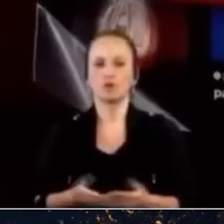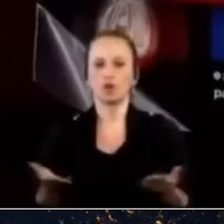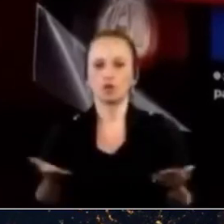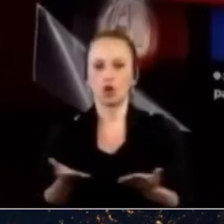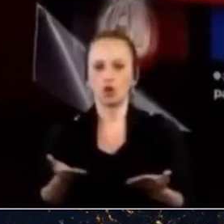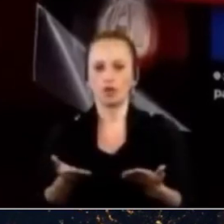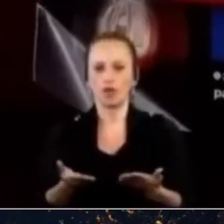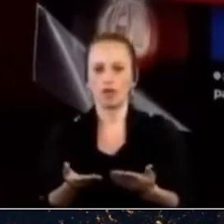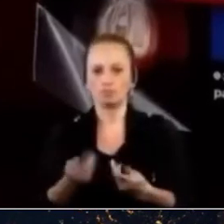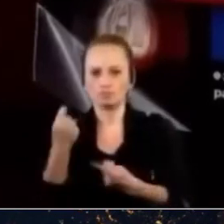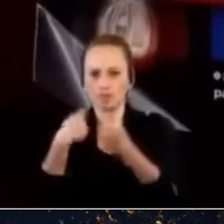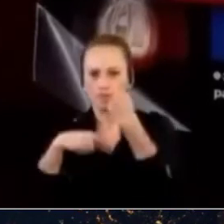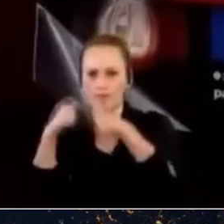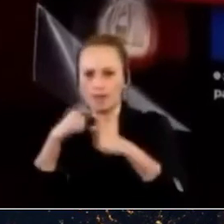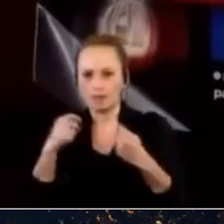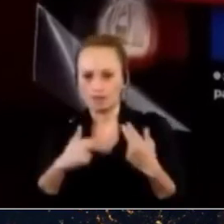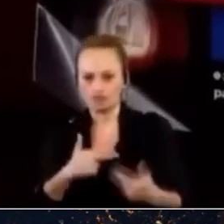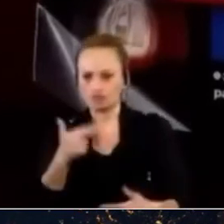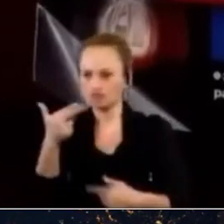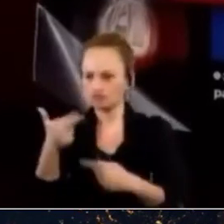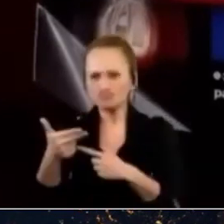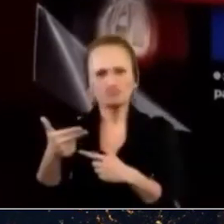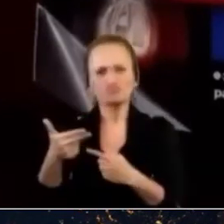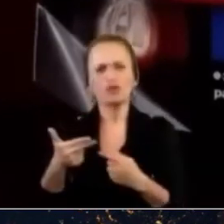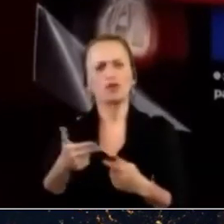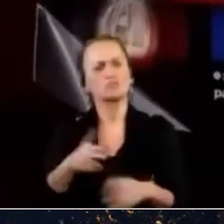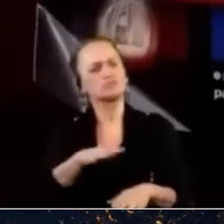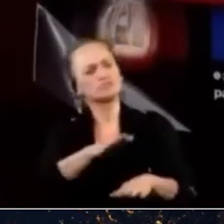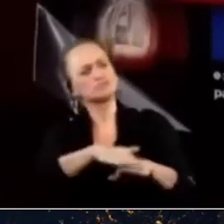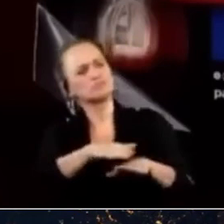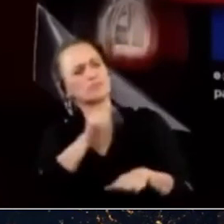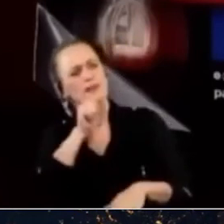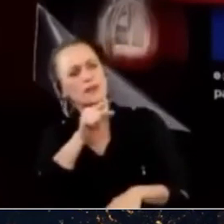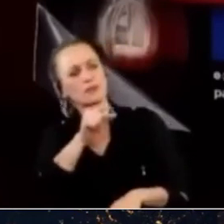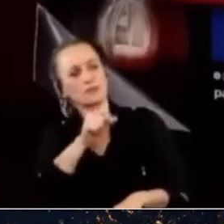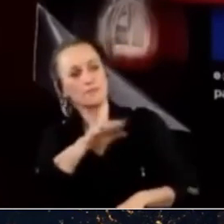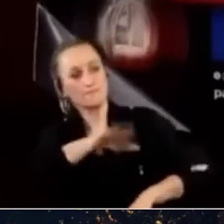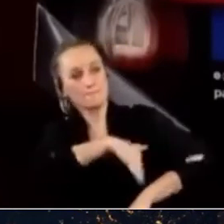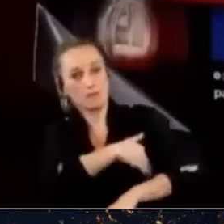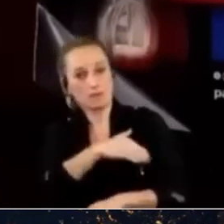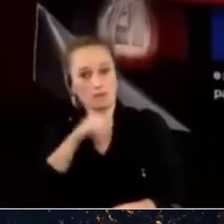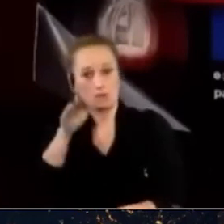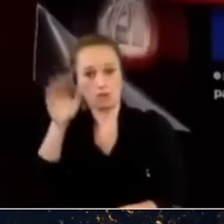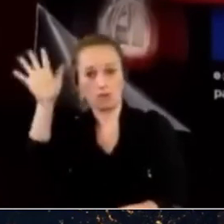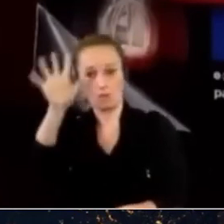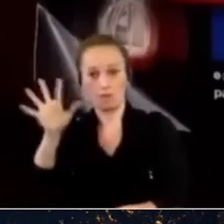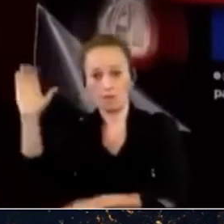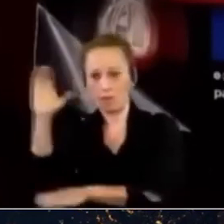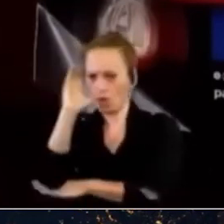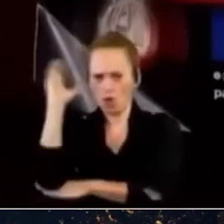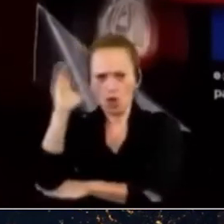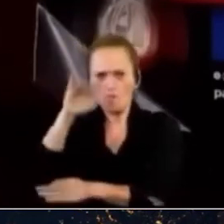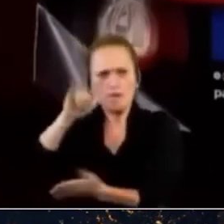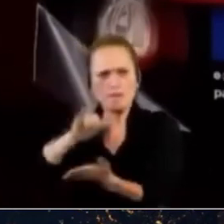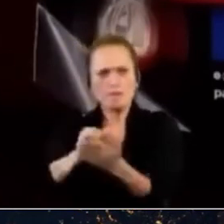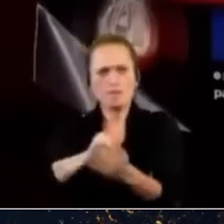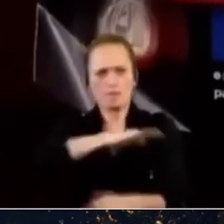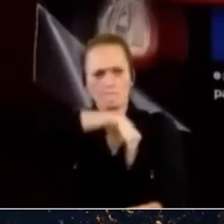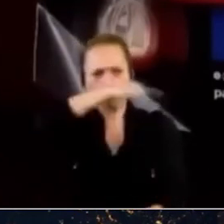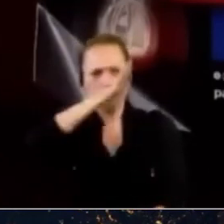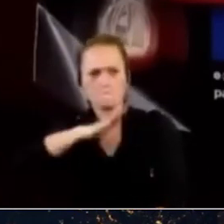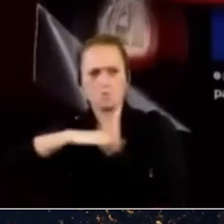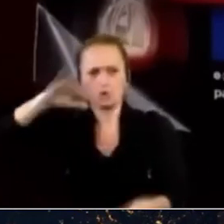personas, porque son los mismos? ¿O es que acaso, ministro, el mapa de Colombia no es el mismo? ¿No son las mismas